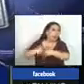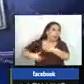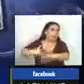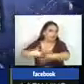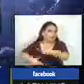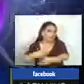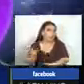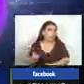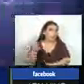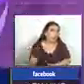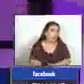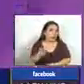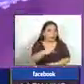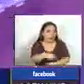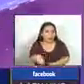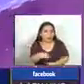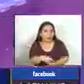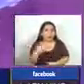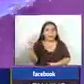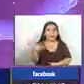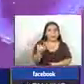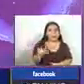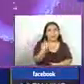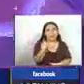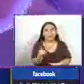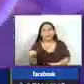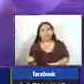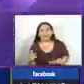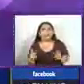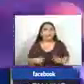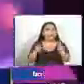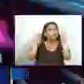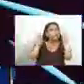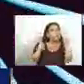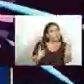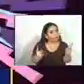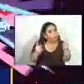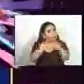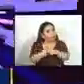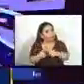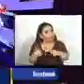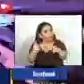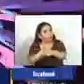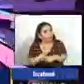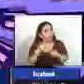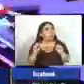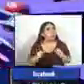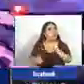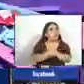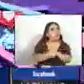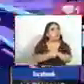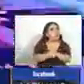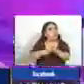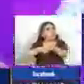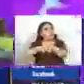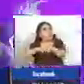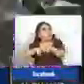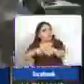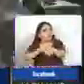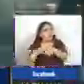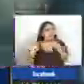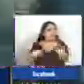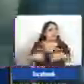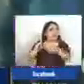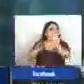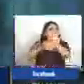satisfacer las nuevas necesidades del cliente en un entorno cambiante y competitivo. Durante estos 61